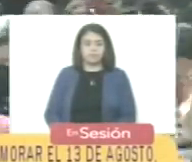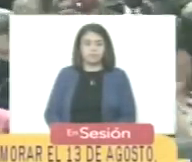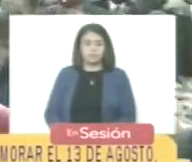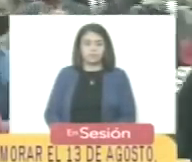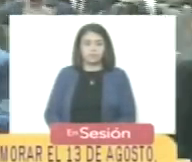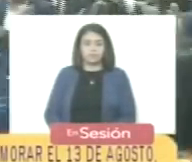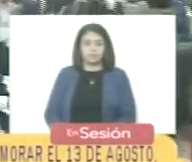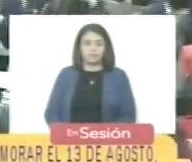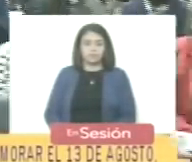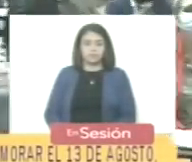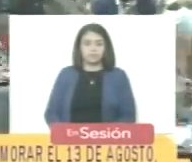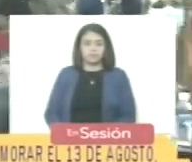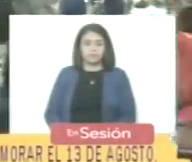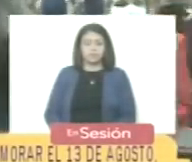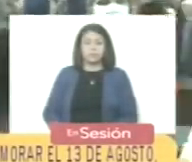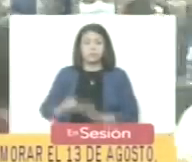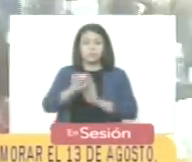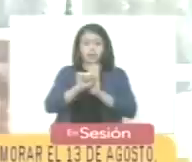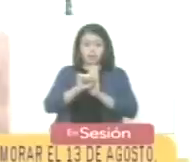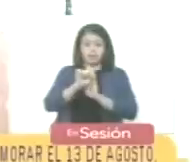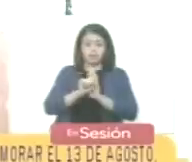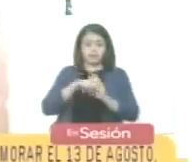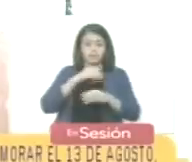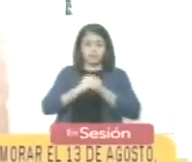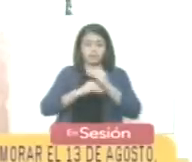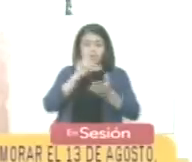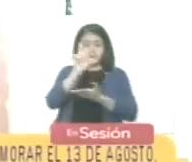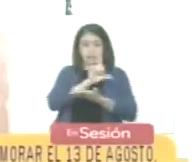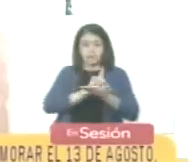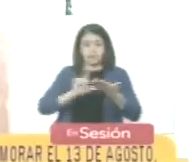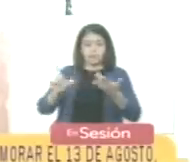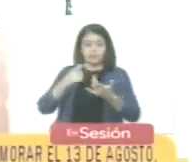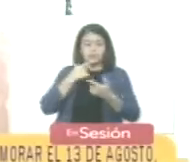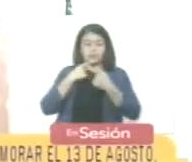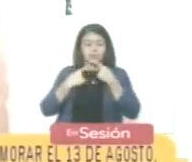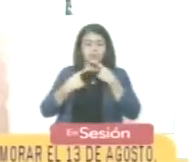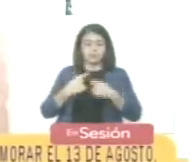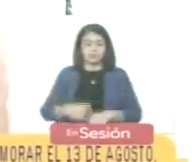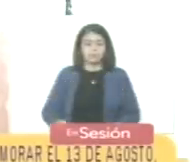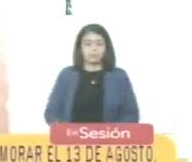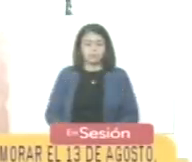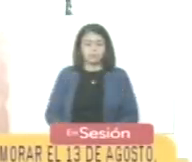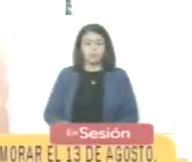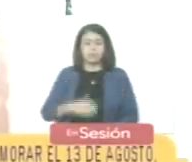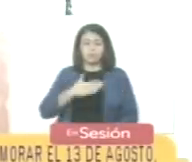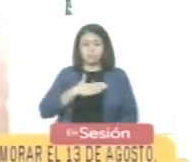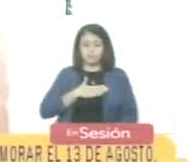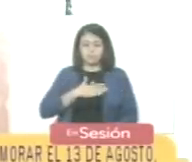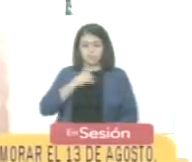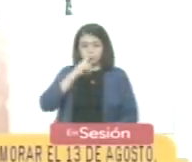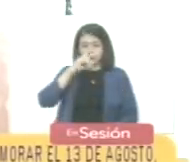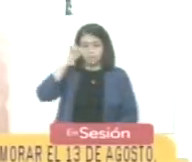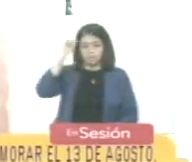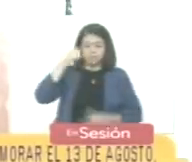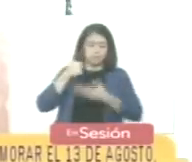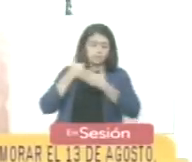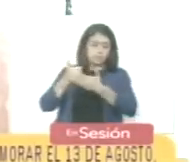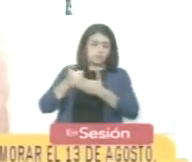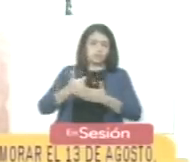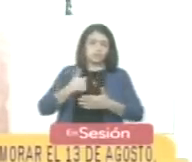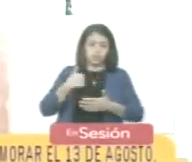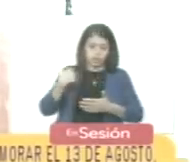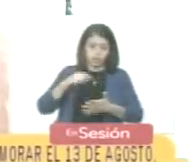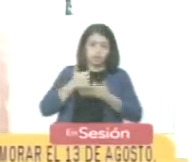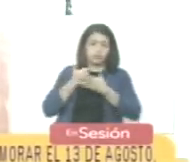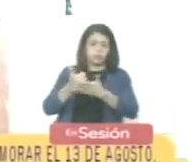Y como símbolo que marcó lo que es la lealtad, me dijo, a mí me puso Maduro aquí para ayudarlo, y yo tengo